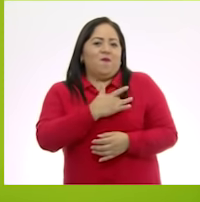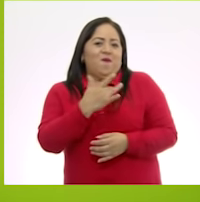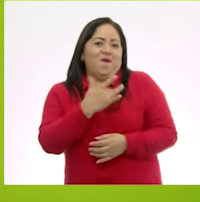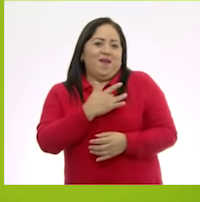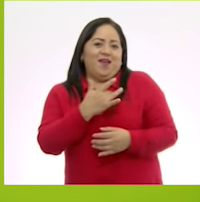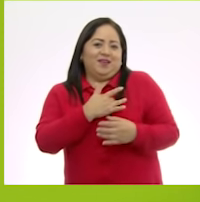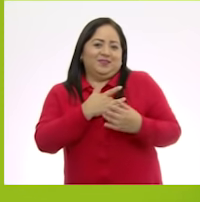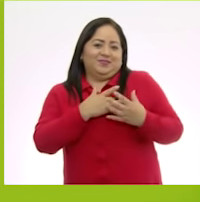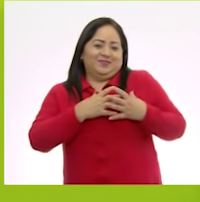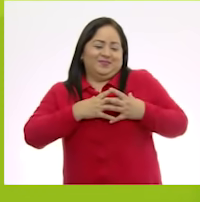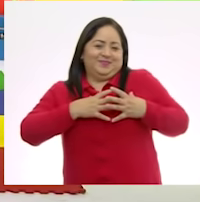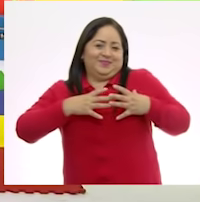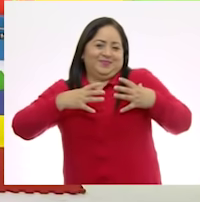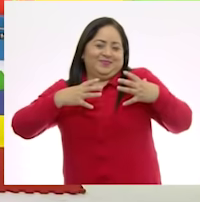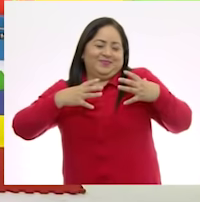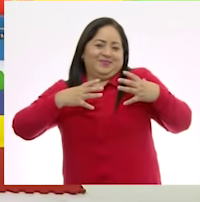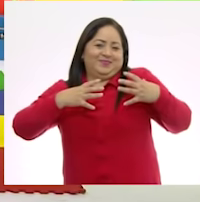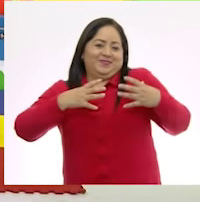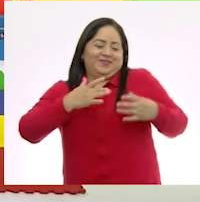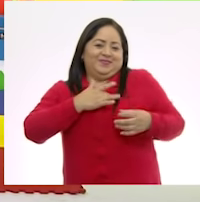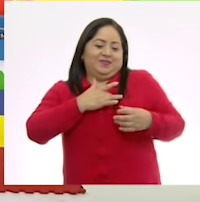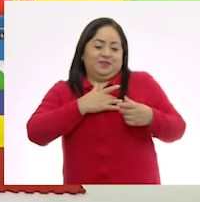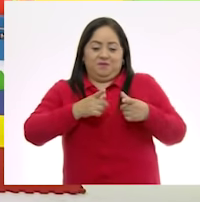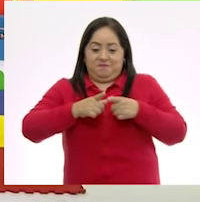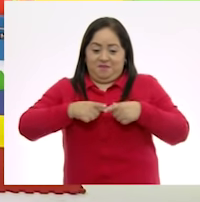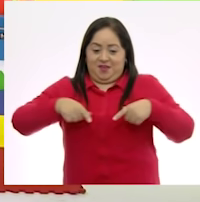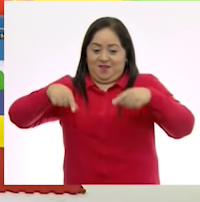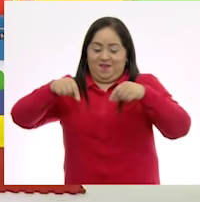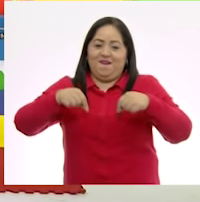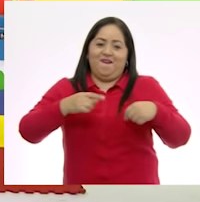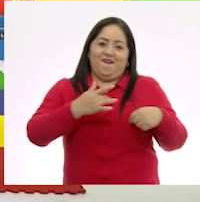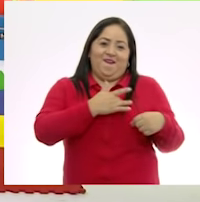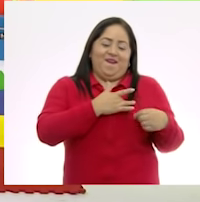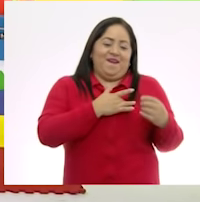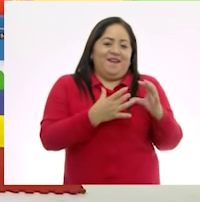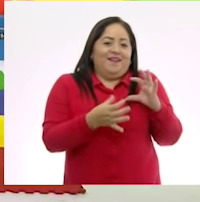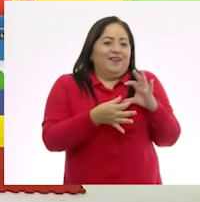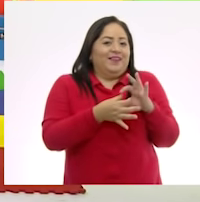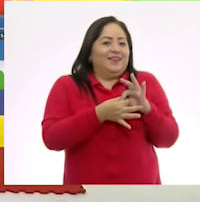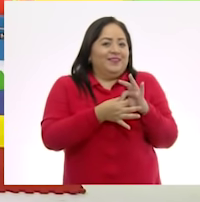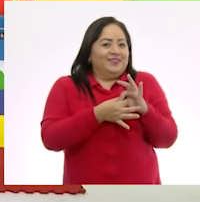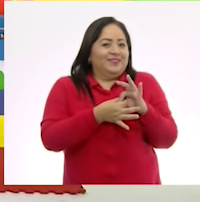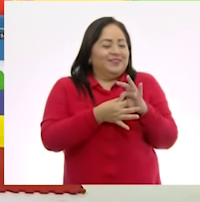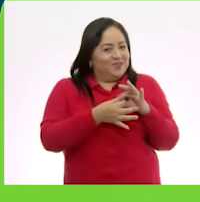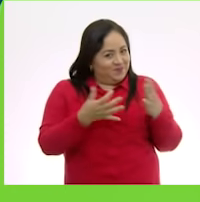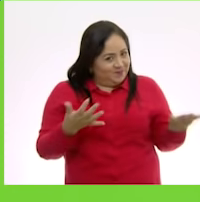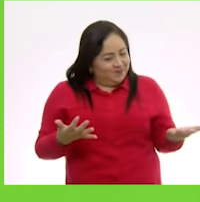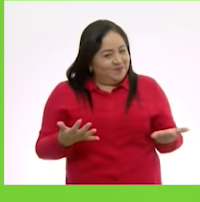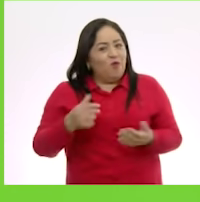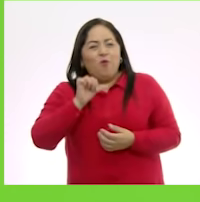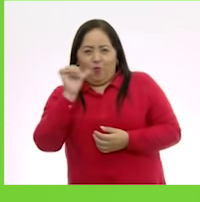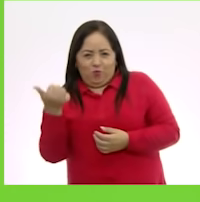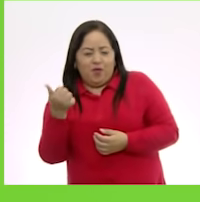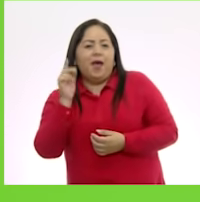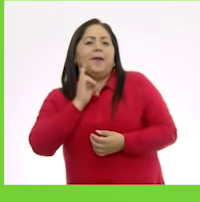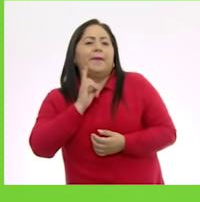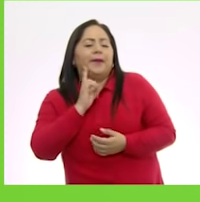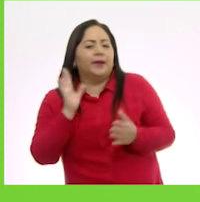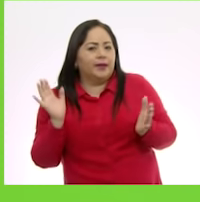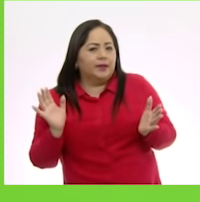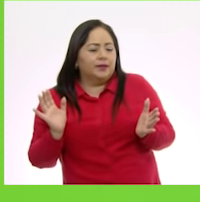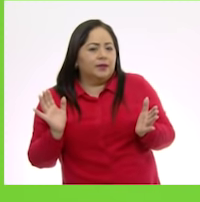corazón. ¡Oh, sí! Muy bien, Daniel. ¡Qué inteligente! ¿Decimos una más? A